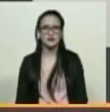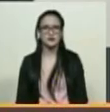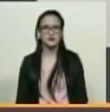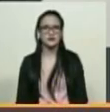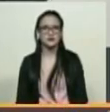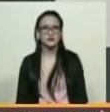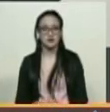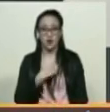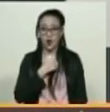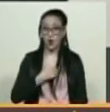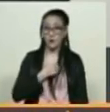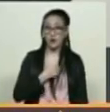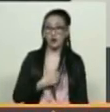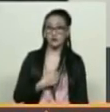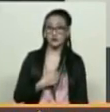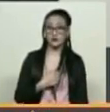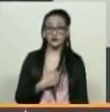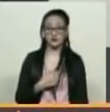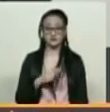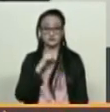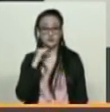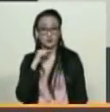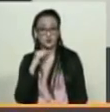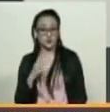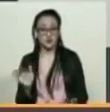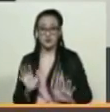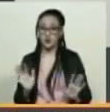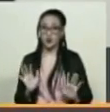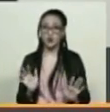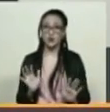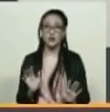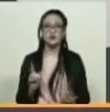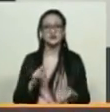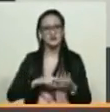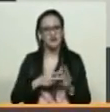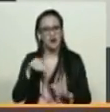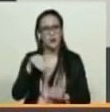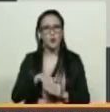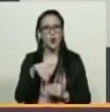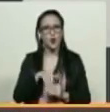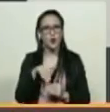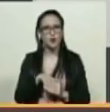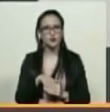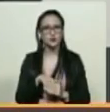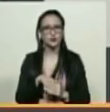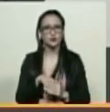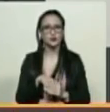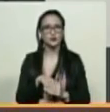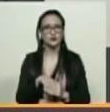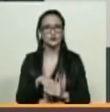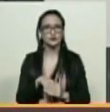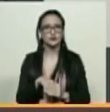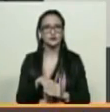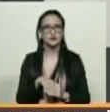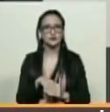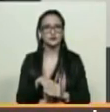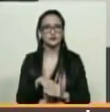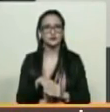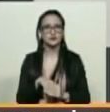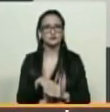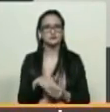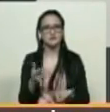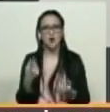solamente en las corbatas que se ponen. La democracia también es voto, elecciones.